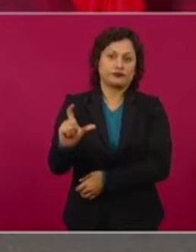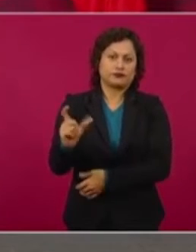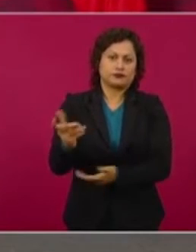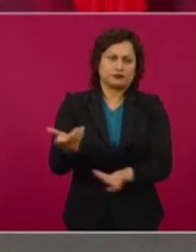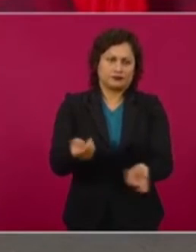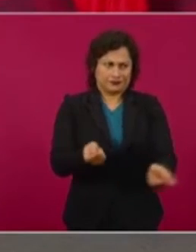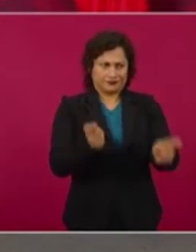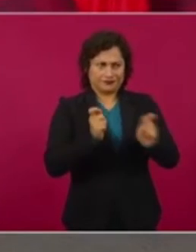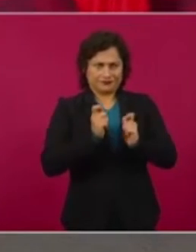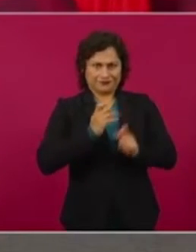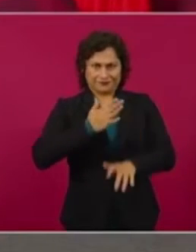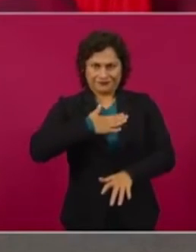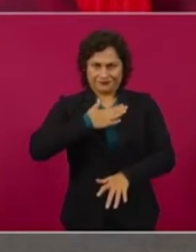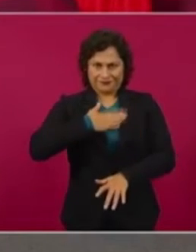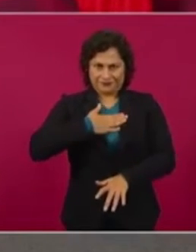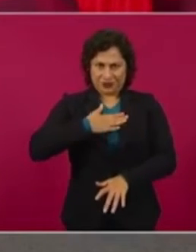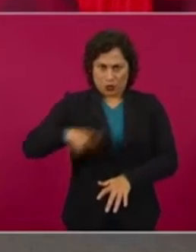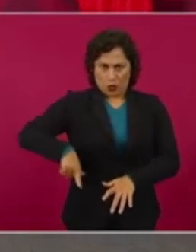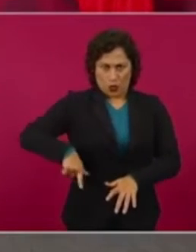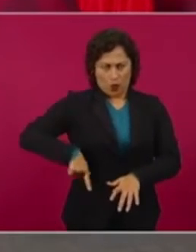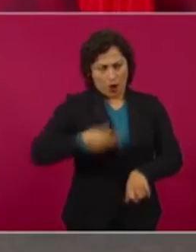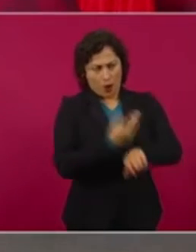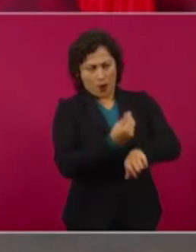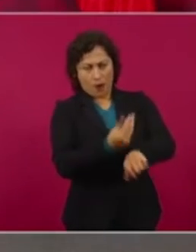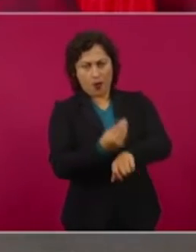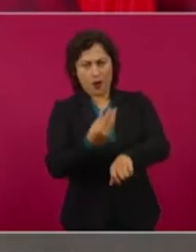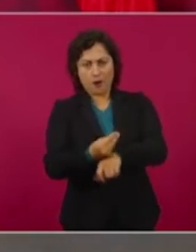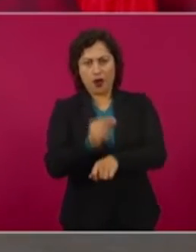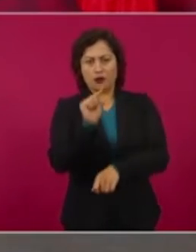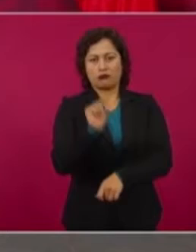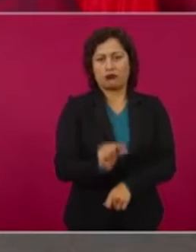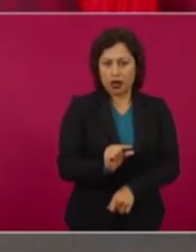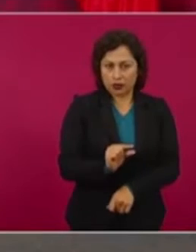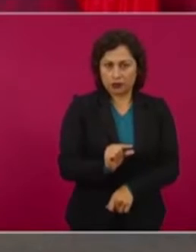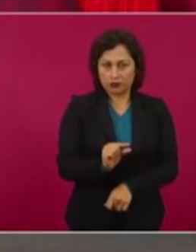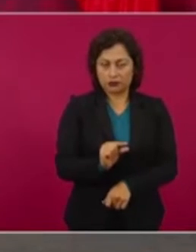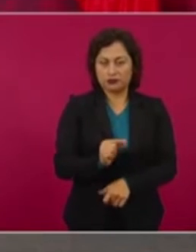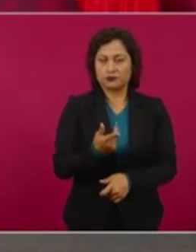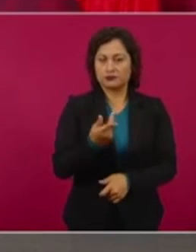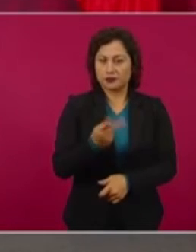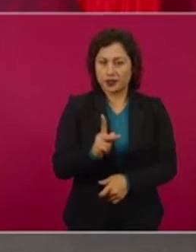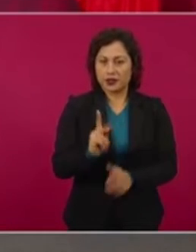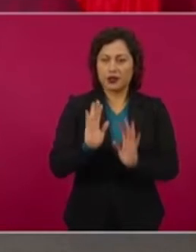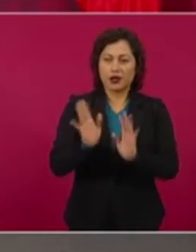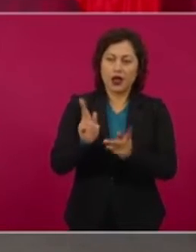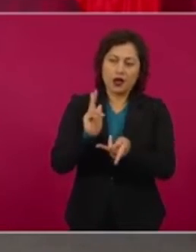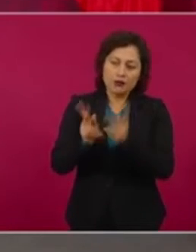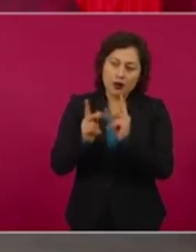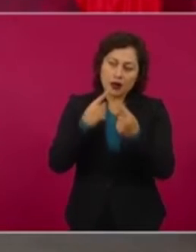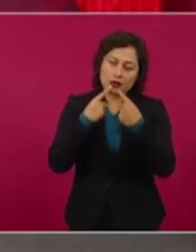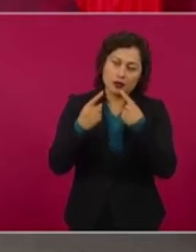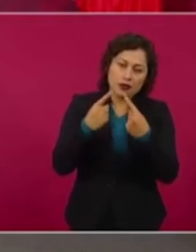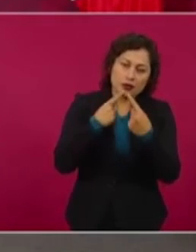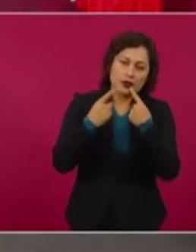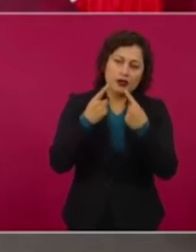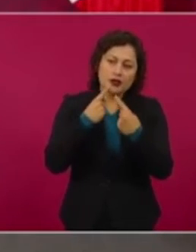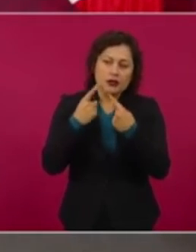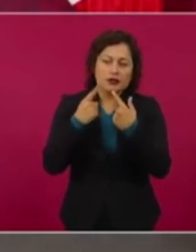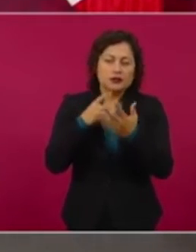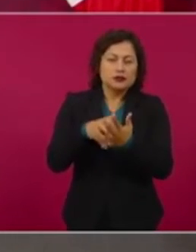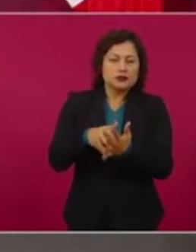Entonces se habló con los empresarios, ya se logró un ahorro de 1,000 millones por año.